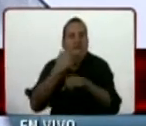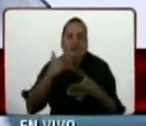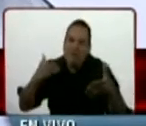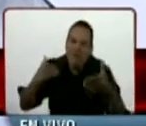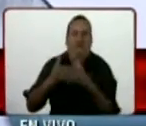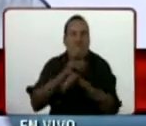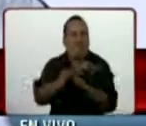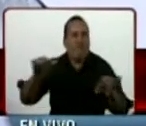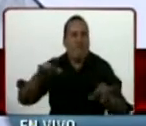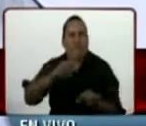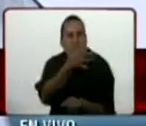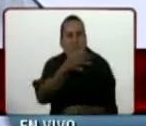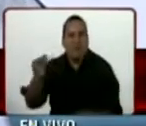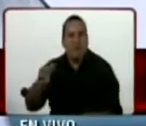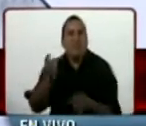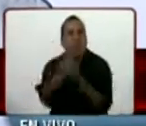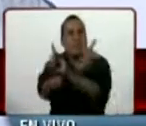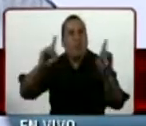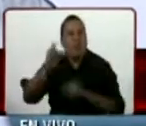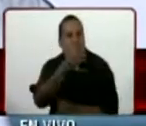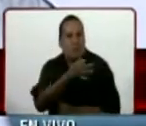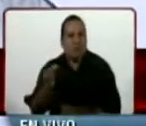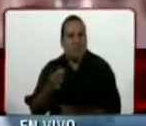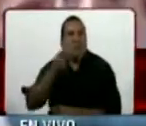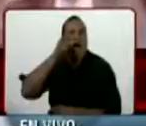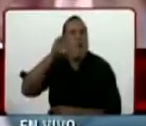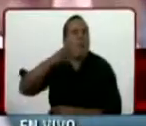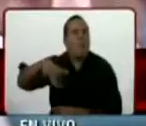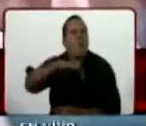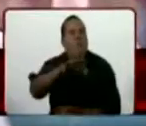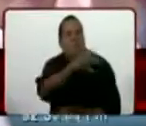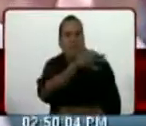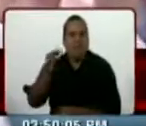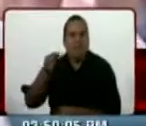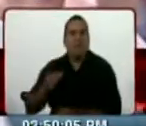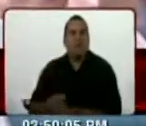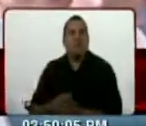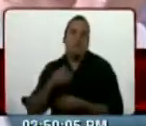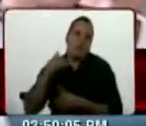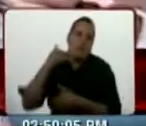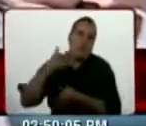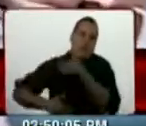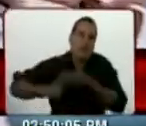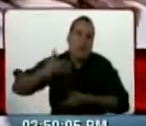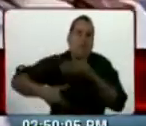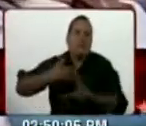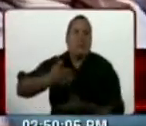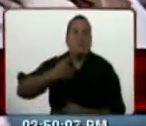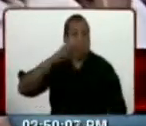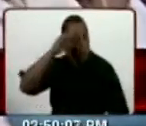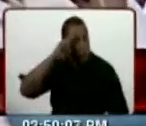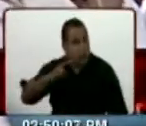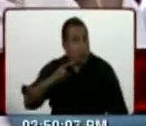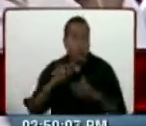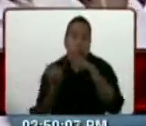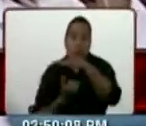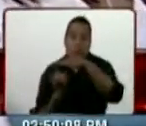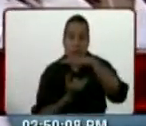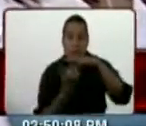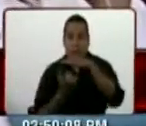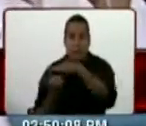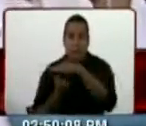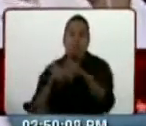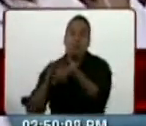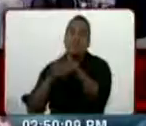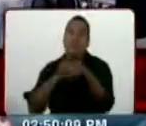perfecta, democracia perfecta, pueblo perfecto, y avancemos, pues, con respeto a las instituciones, y llamamos a la